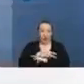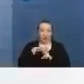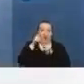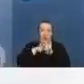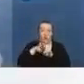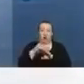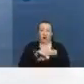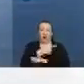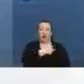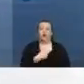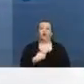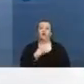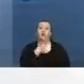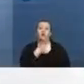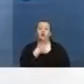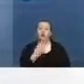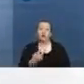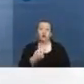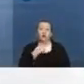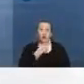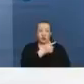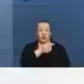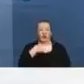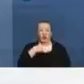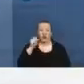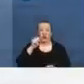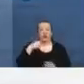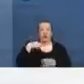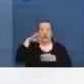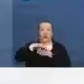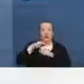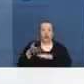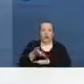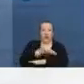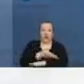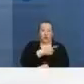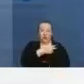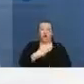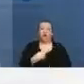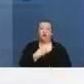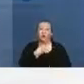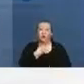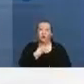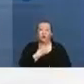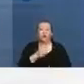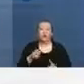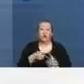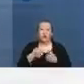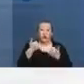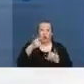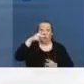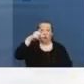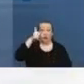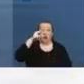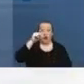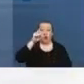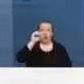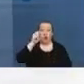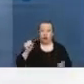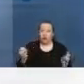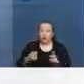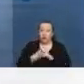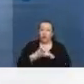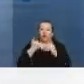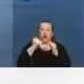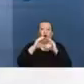demócrata lazo dijo que iba a aplicar la muerte cruzada voy a olvidar el ser grande mujer aparece pandora papers ahora la